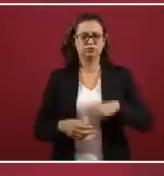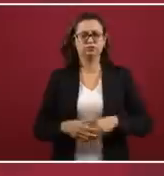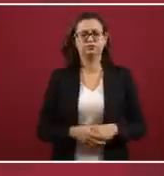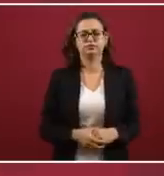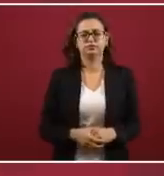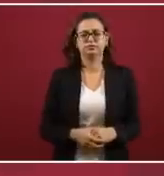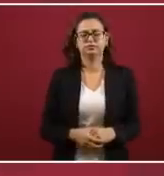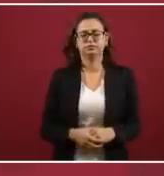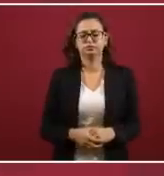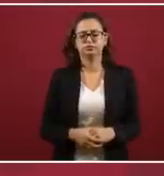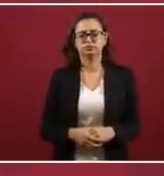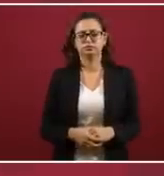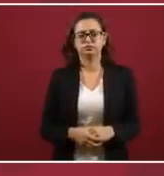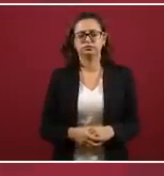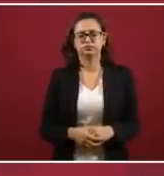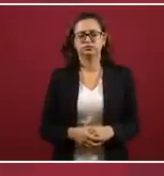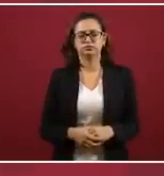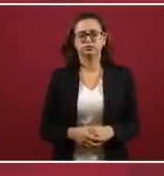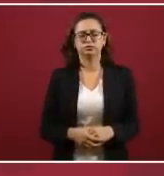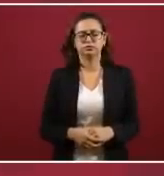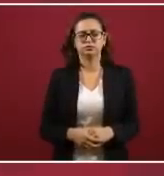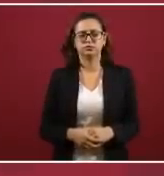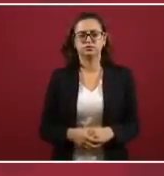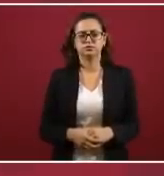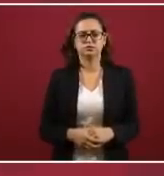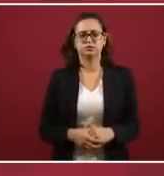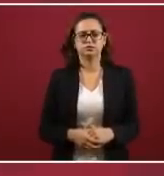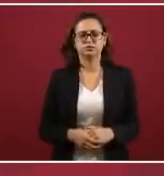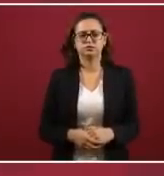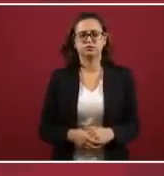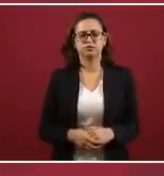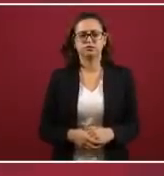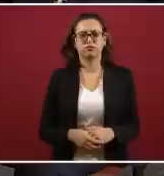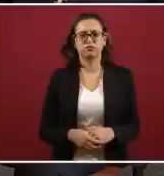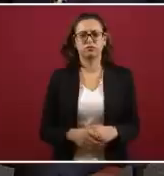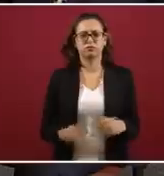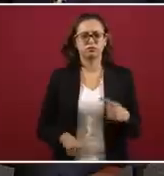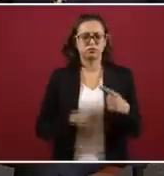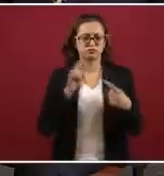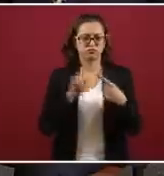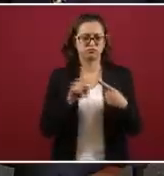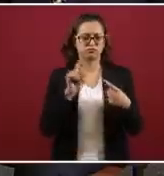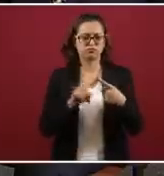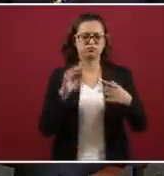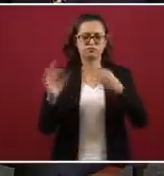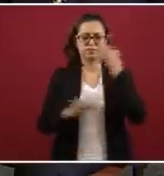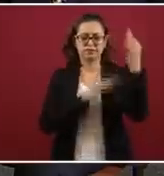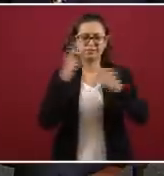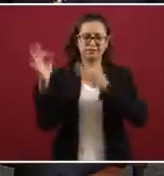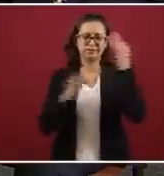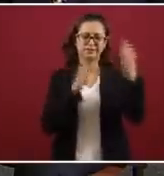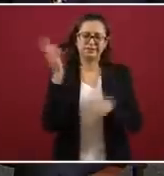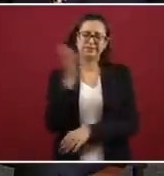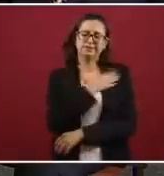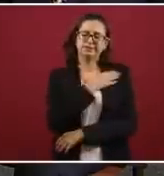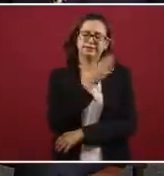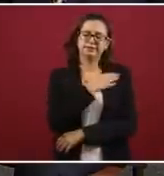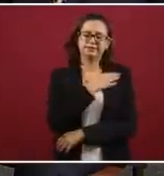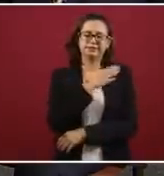Vamos a dar una buena noticia para los productores del campo,